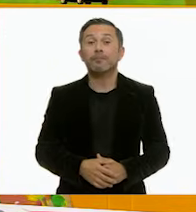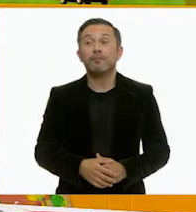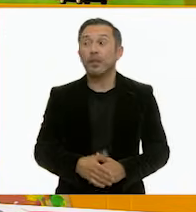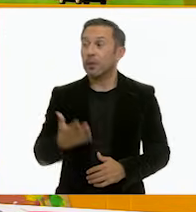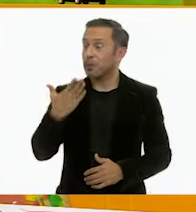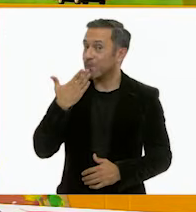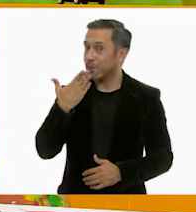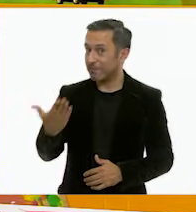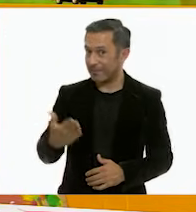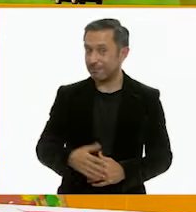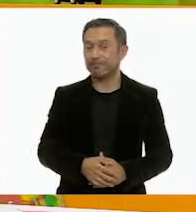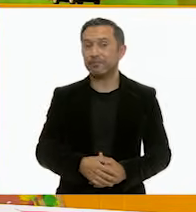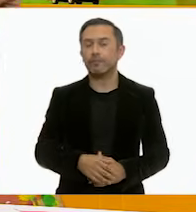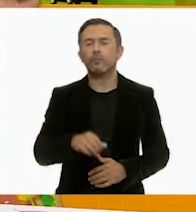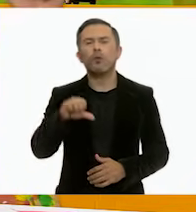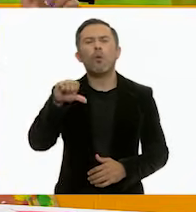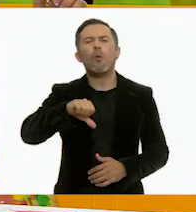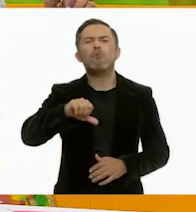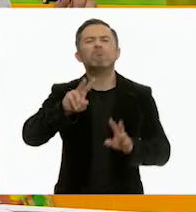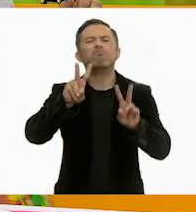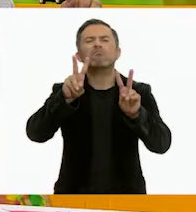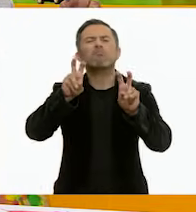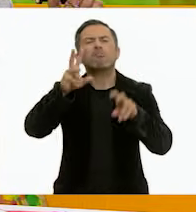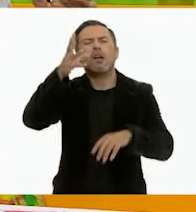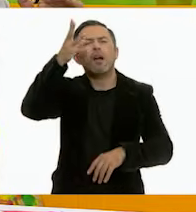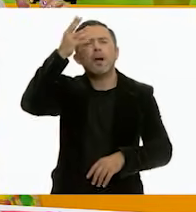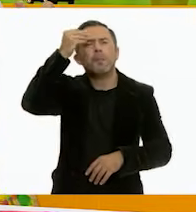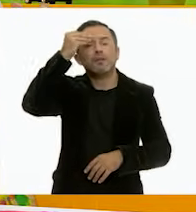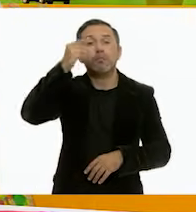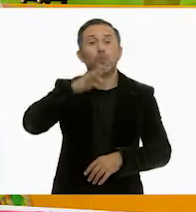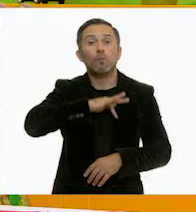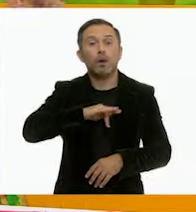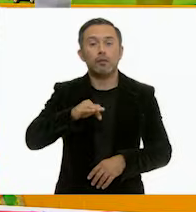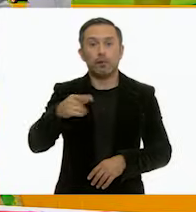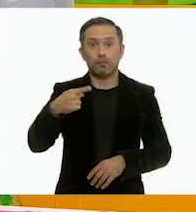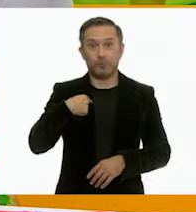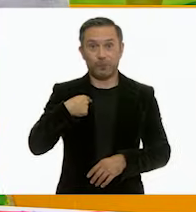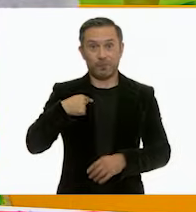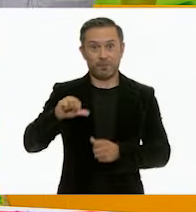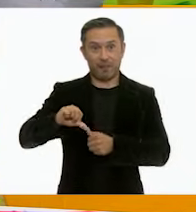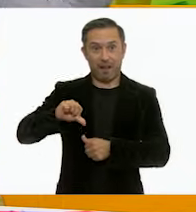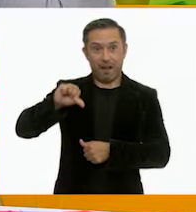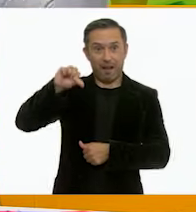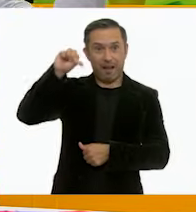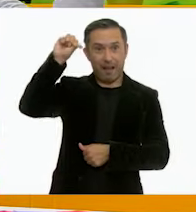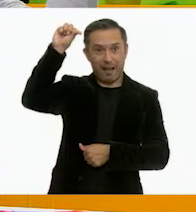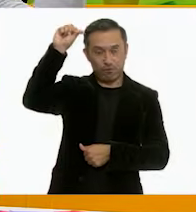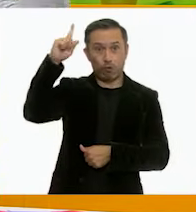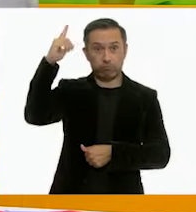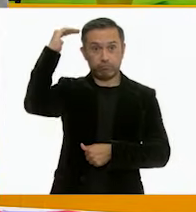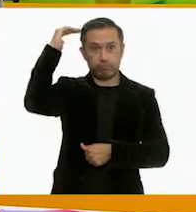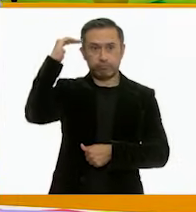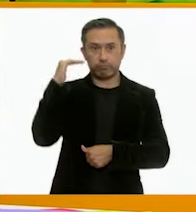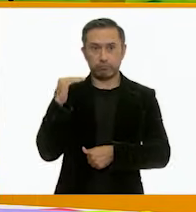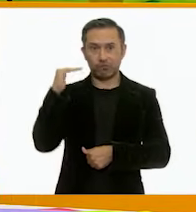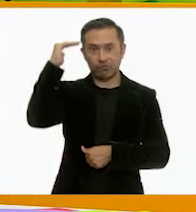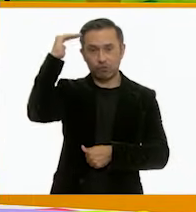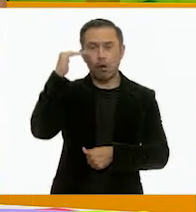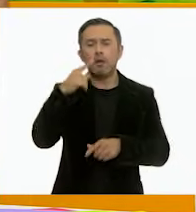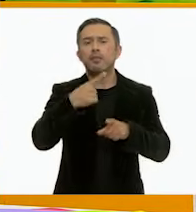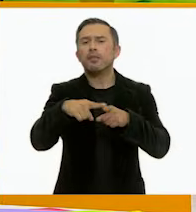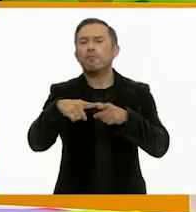aprendimos que podemos comparar nuestra estatura con diferentes objetos